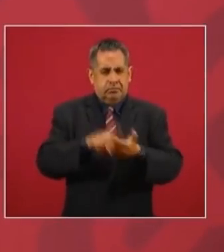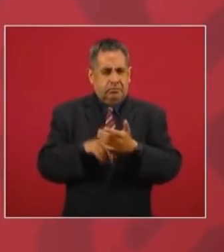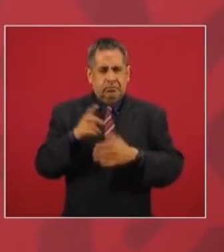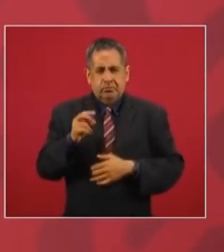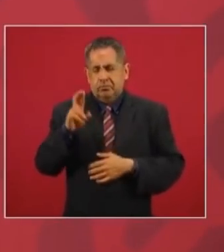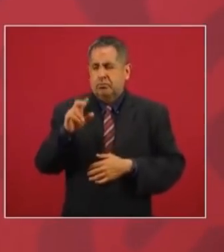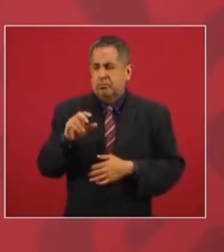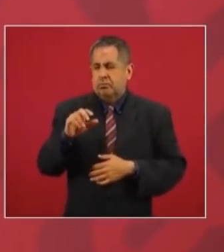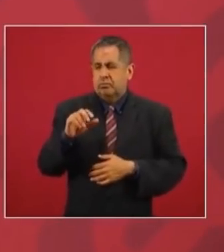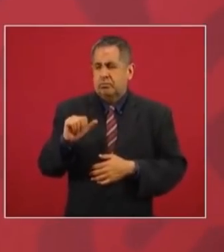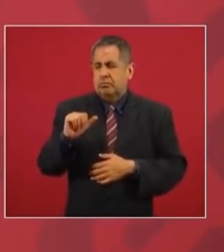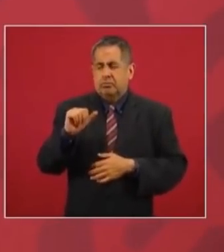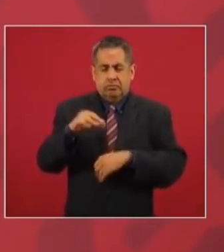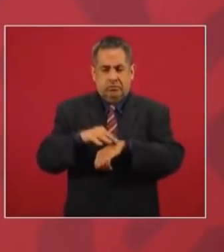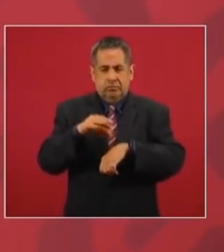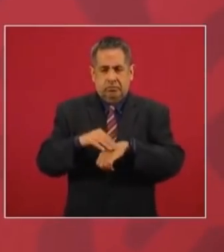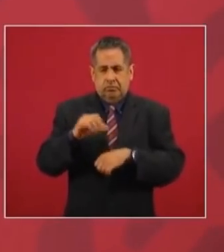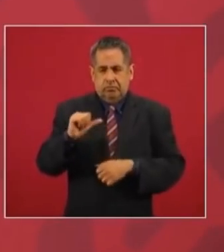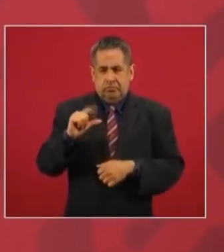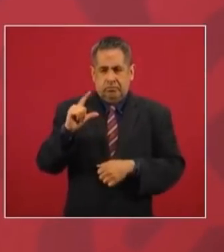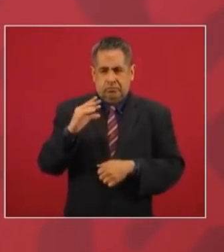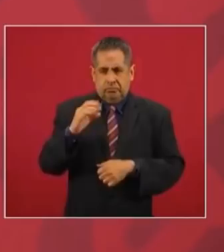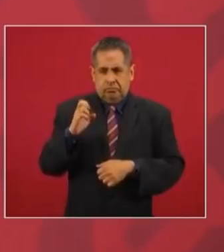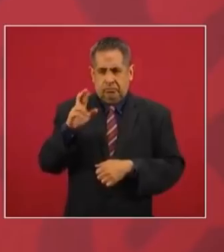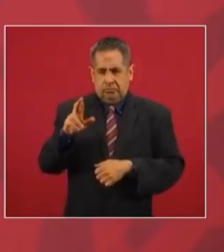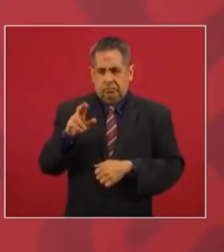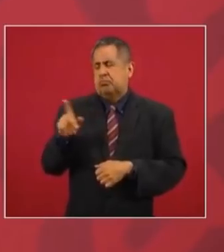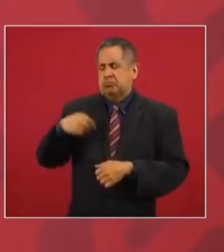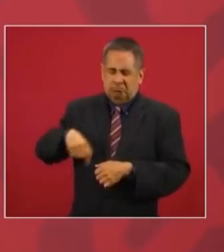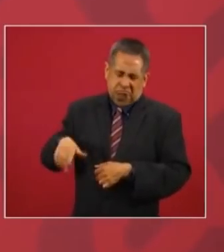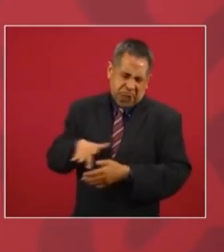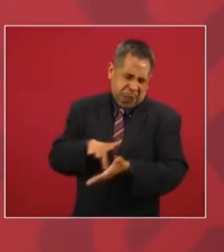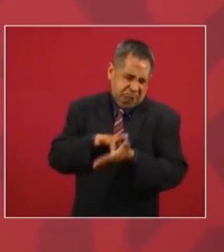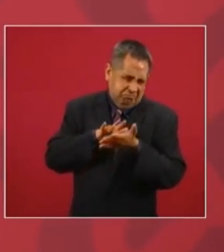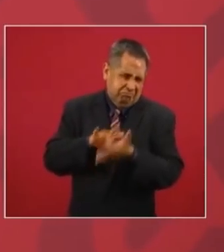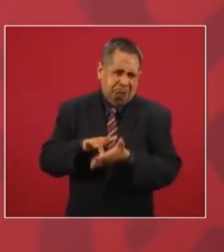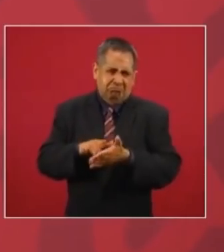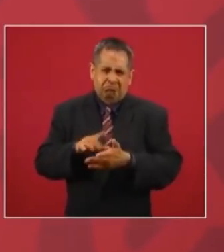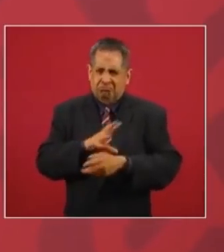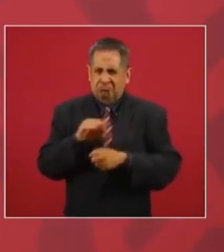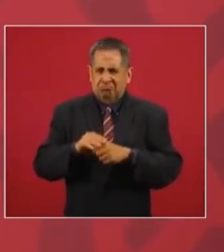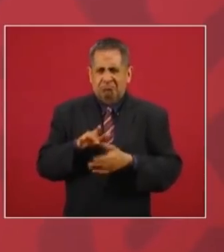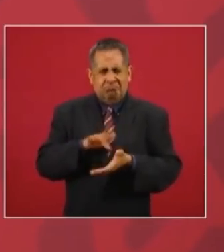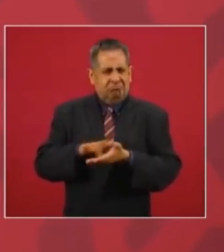doctor Alcocer, pues él tiene todo nuestro apoyo, es un